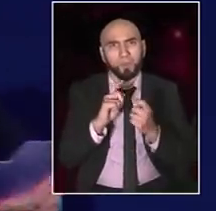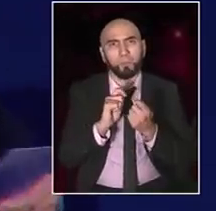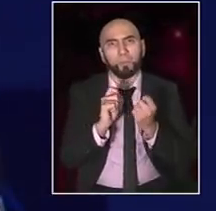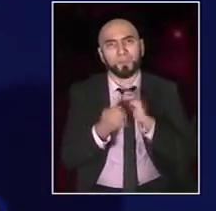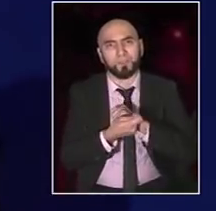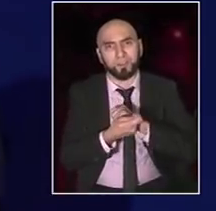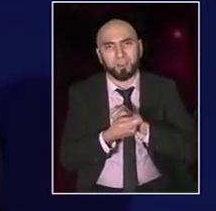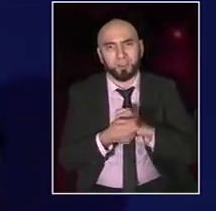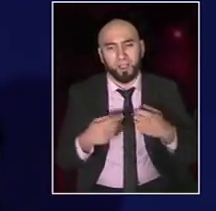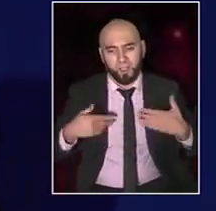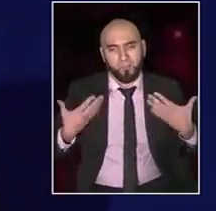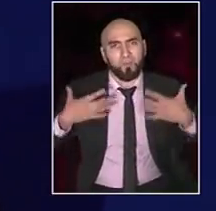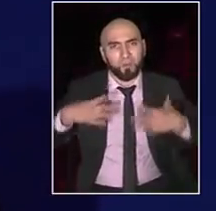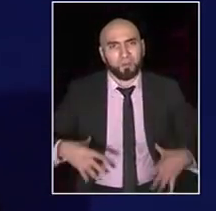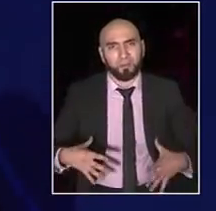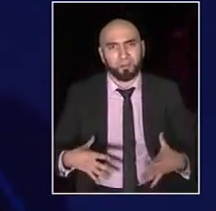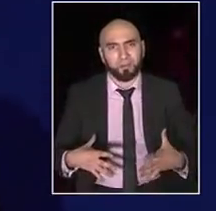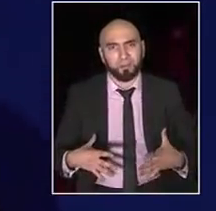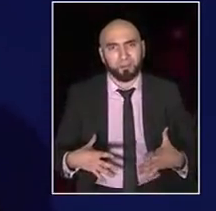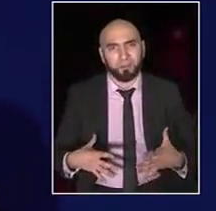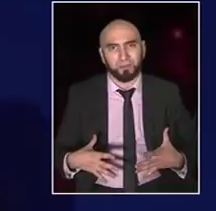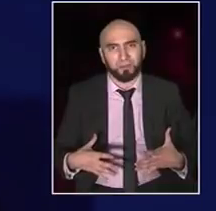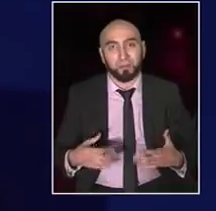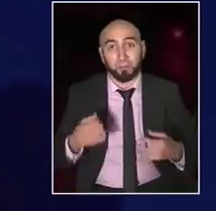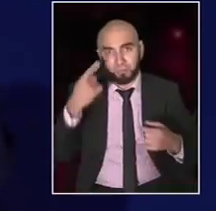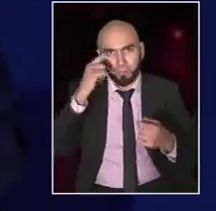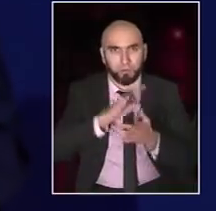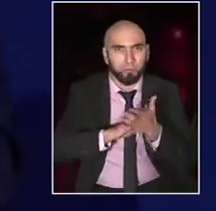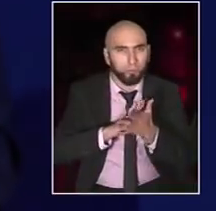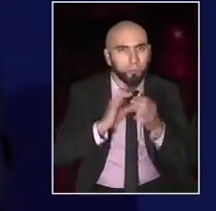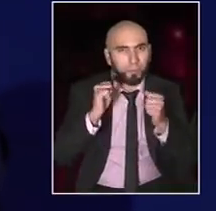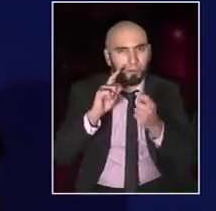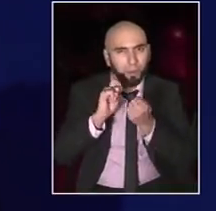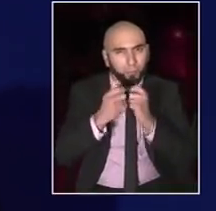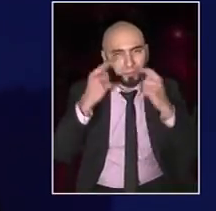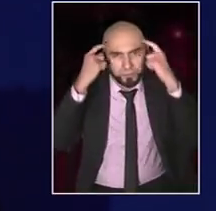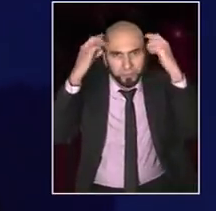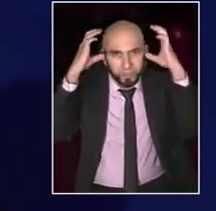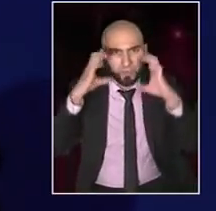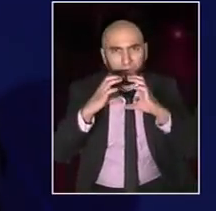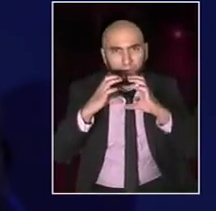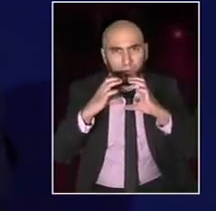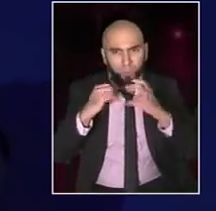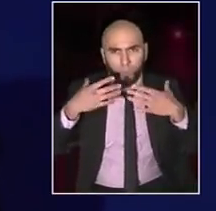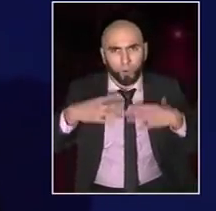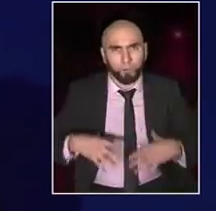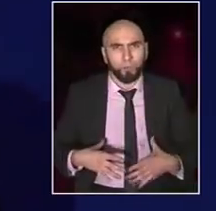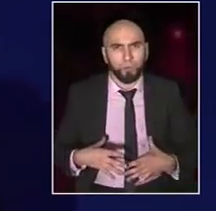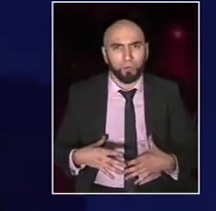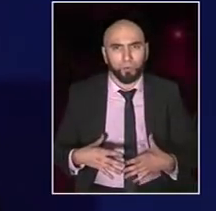modificado el mundo externo, pero cuando podamos modificar nuestro cerebro, nuestros cuerpos, cuando el ser humano puede